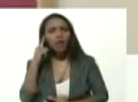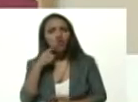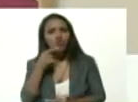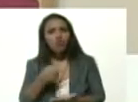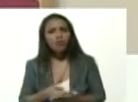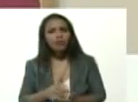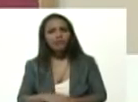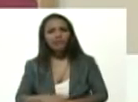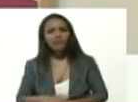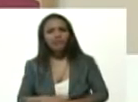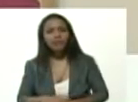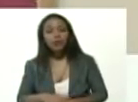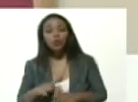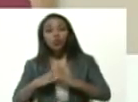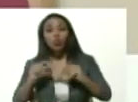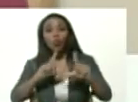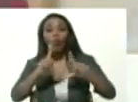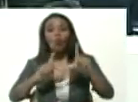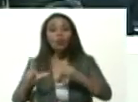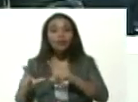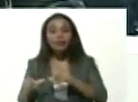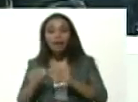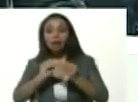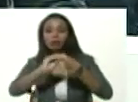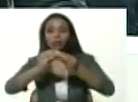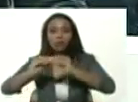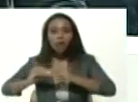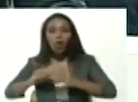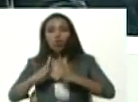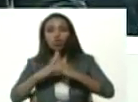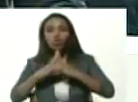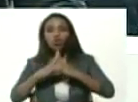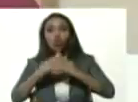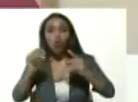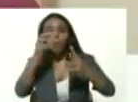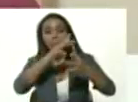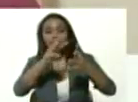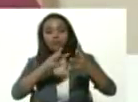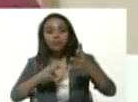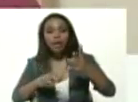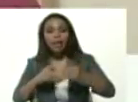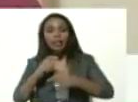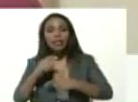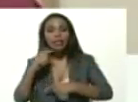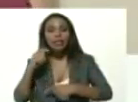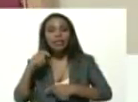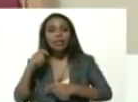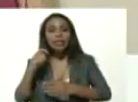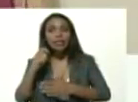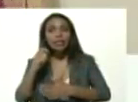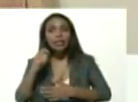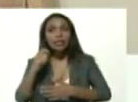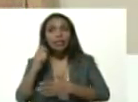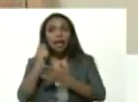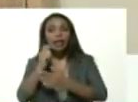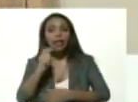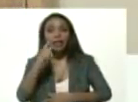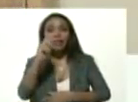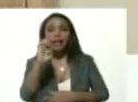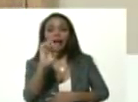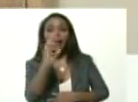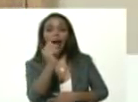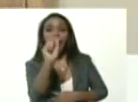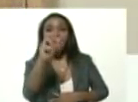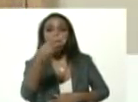logística, habituamiento, todo el arsenal terapéutico de pruebas diagnósticas.